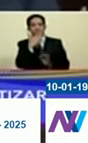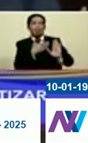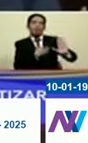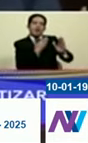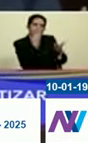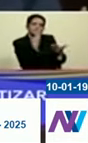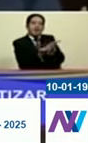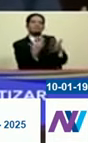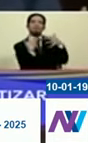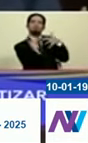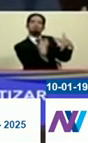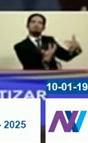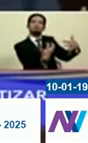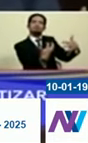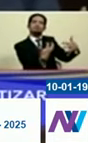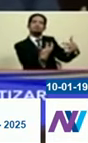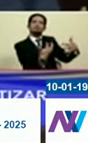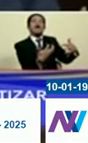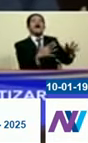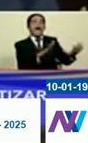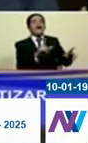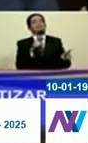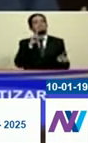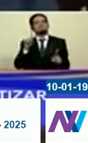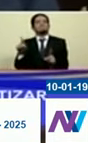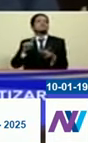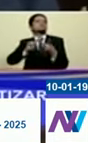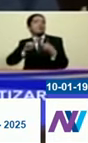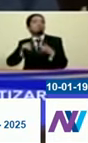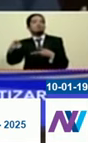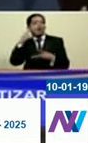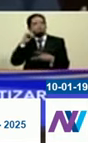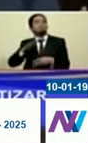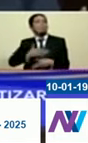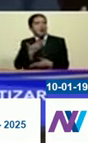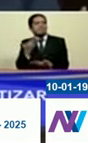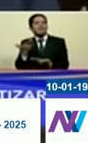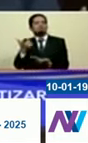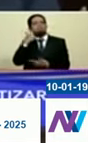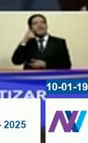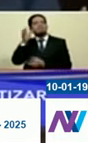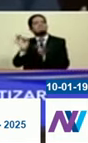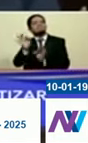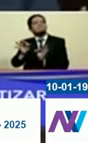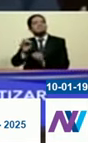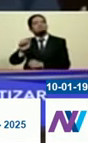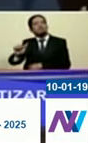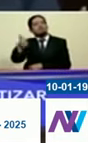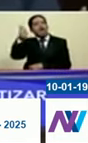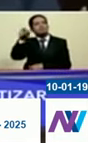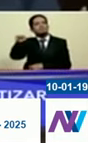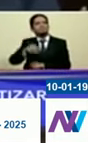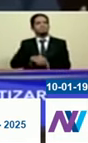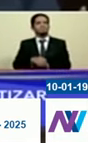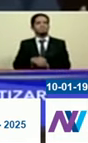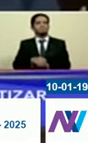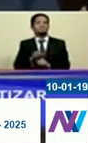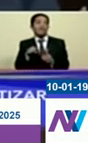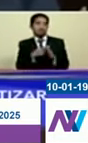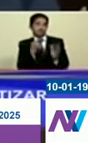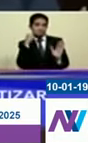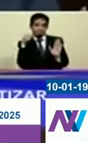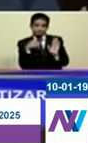la Asamblea Nacional, lo hará ante el Tribunal Supremo de Justicia. Por consiguiente, dicha disposición